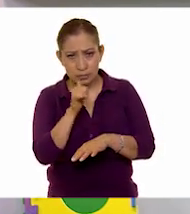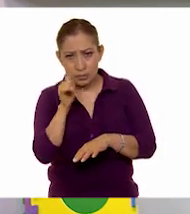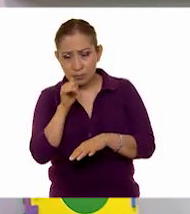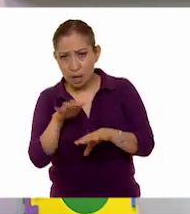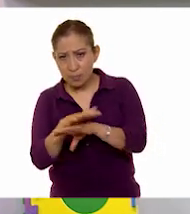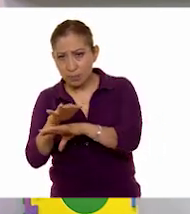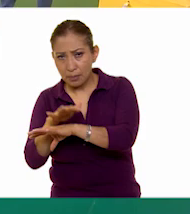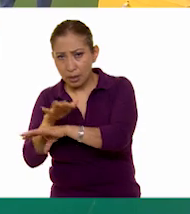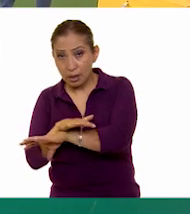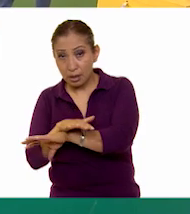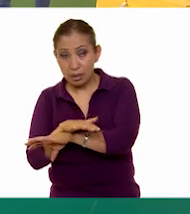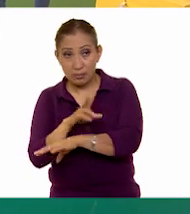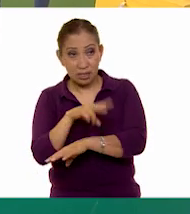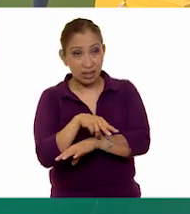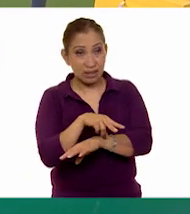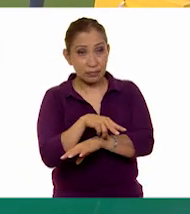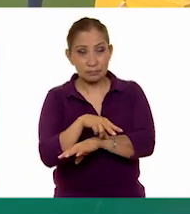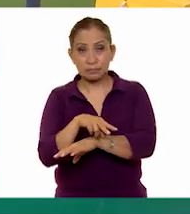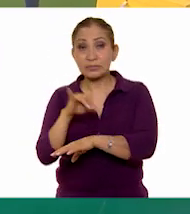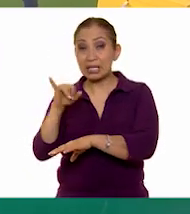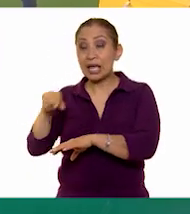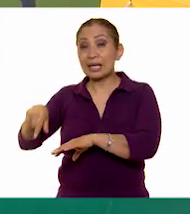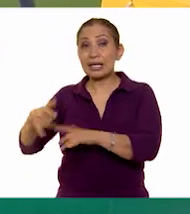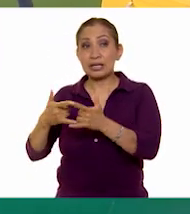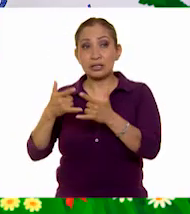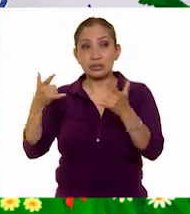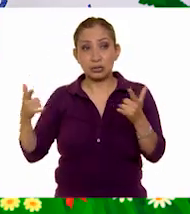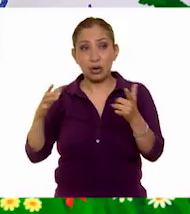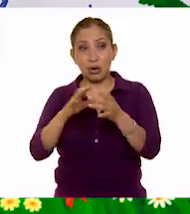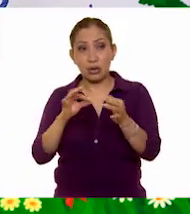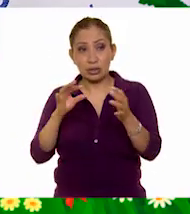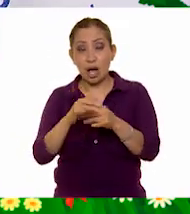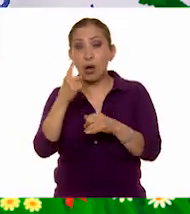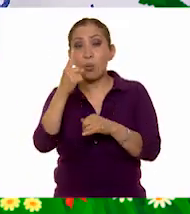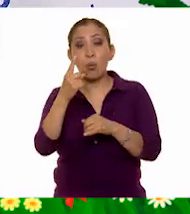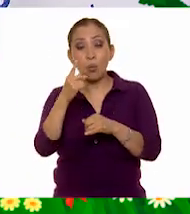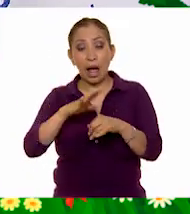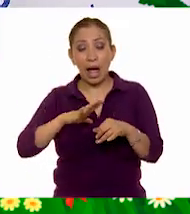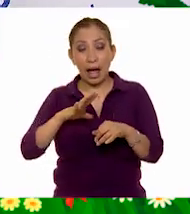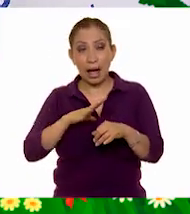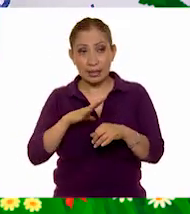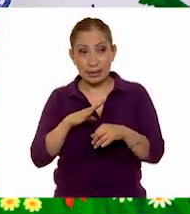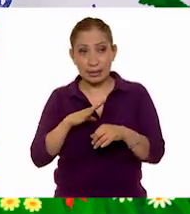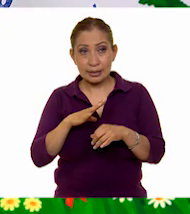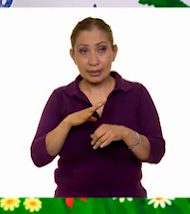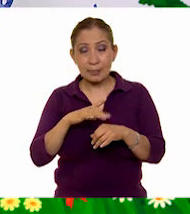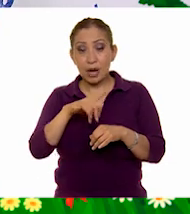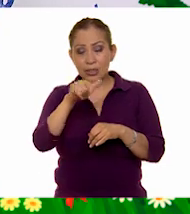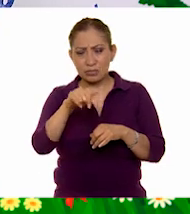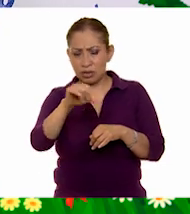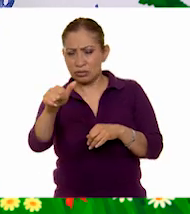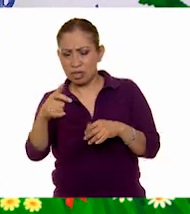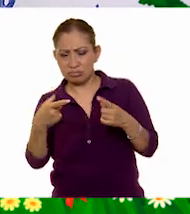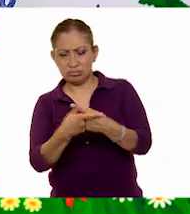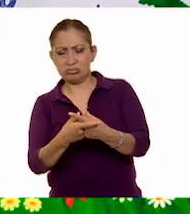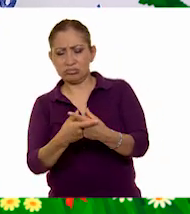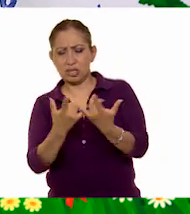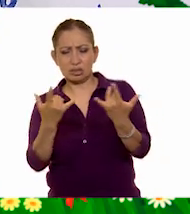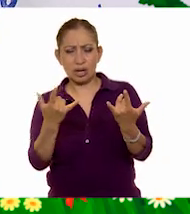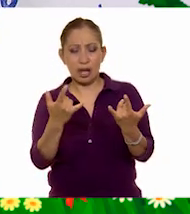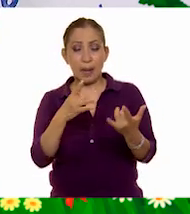¿cierto? Así es, en este cuento que ahorita cuenta una historia, pero que al rato es otra, sucede